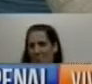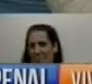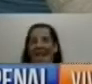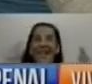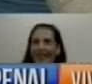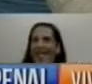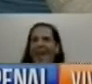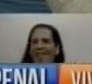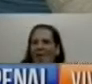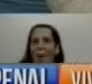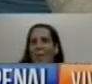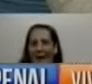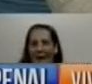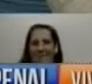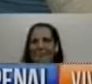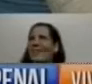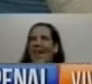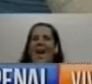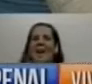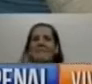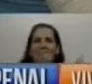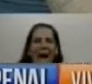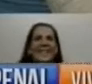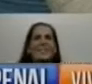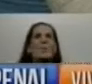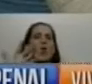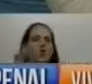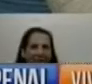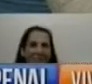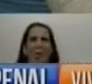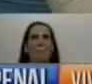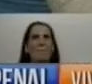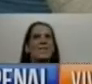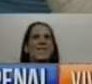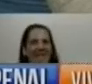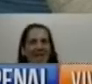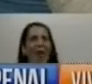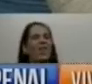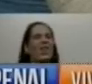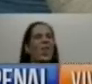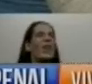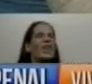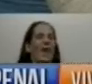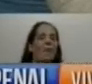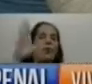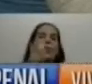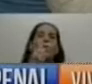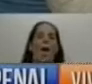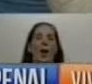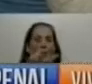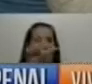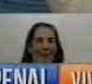mayores derechos a las personas, de hacer que los procesos penales duren mucho menos tiempo de lo que actualmente duran,